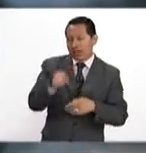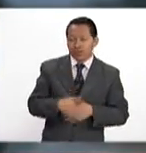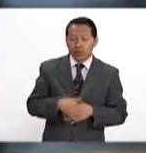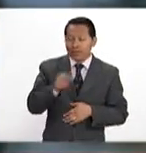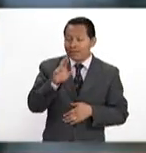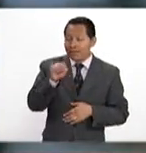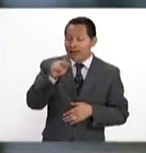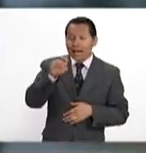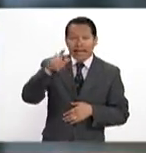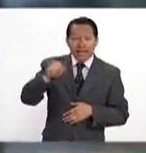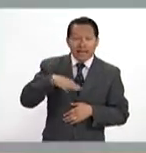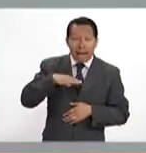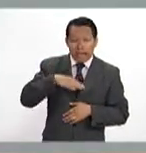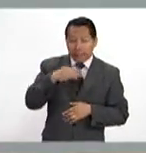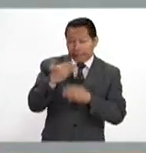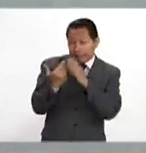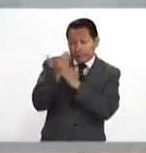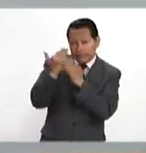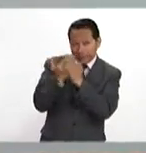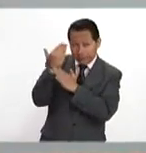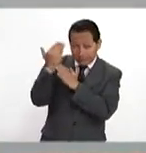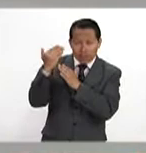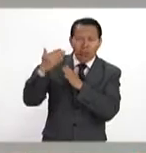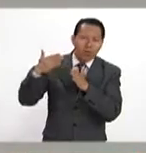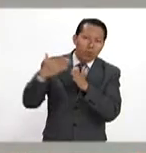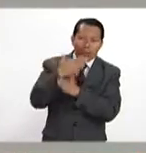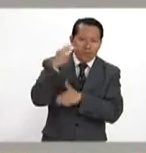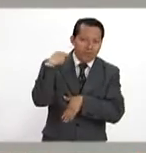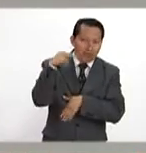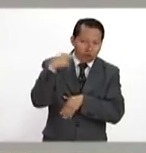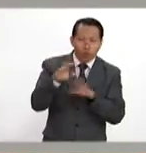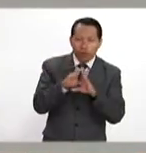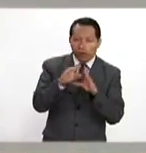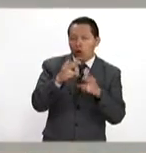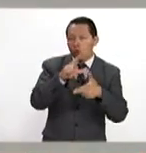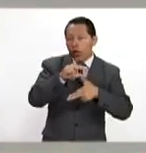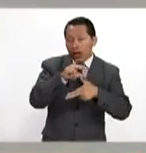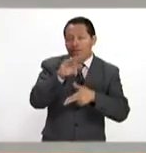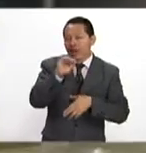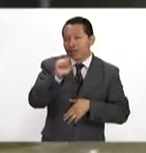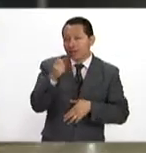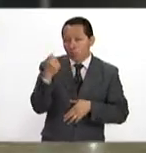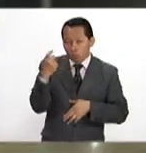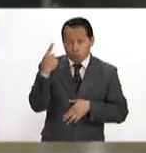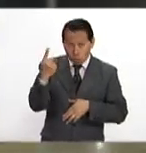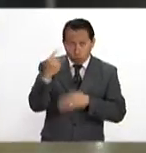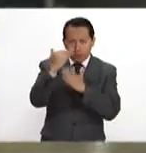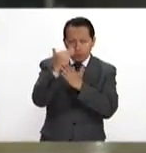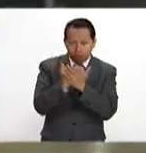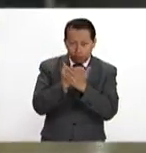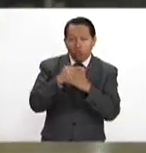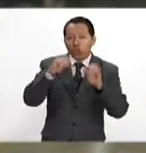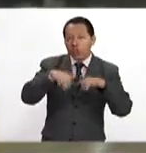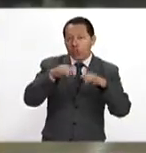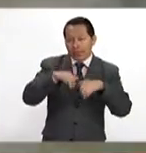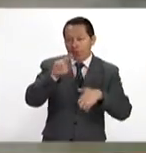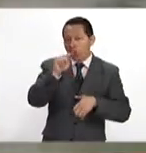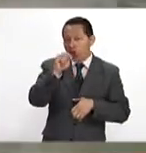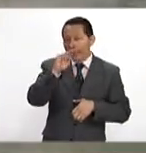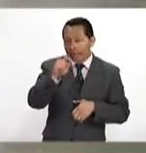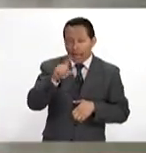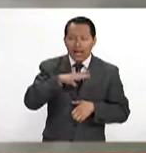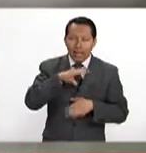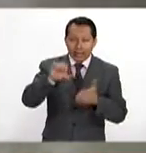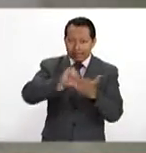Franklin tocó tierra las primeras horas de este día en Veracruz como huracán fase 1. Ya se degradó a tormenta tropical y avanza hacia el centro